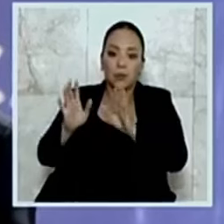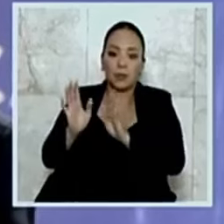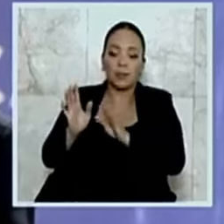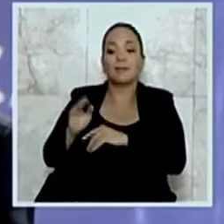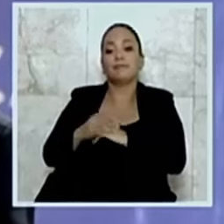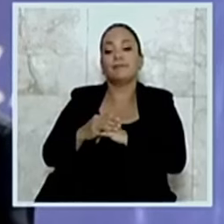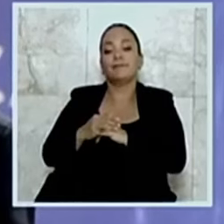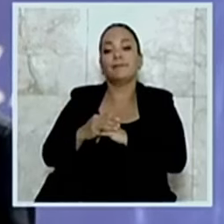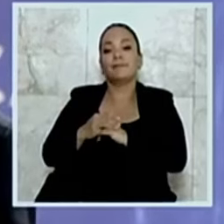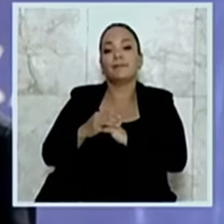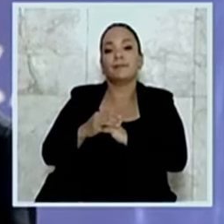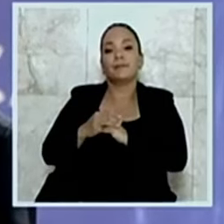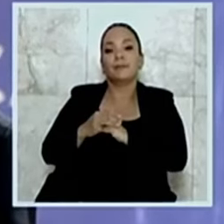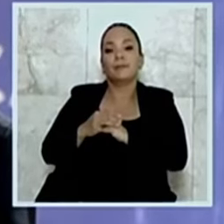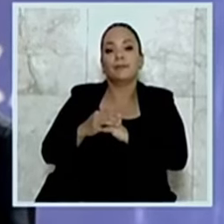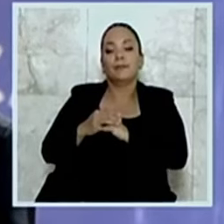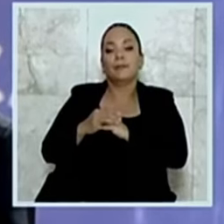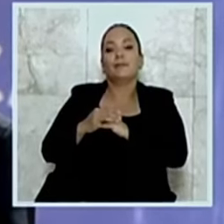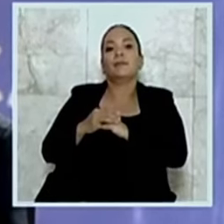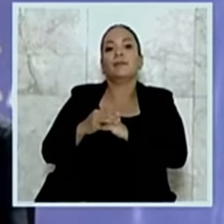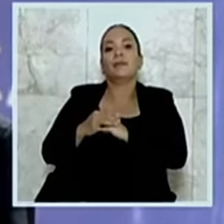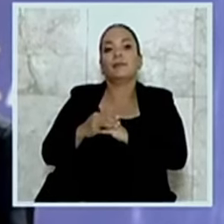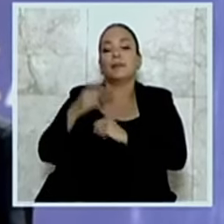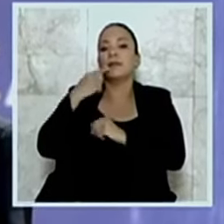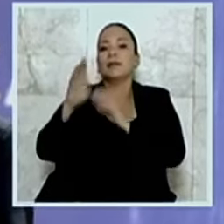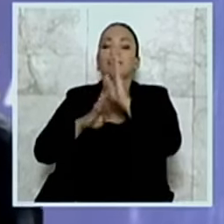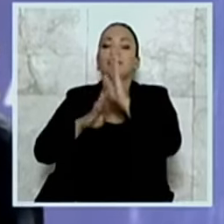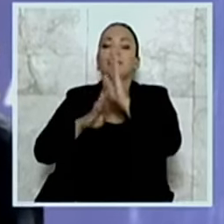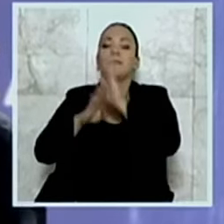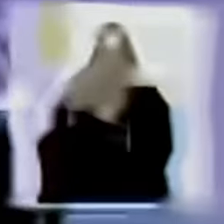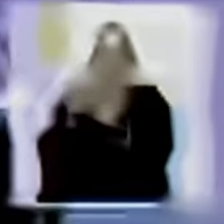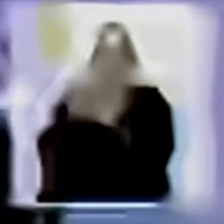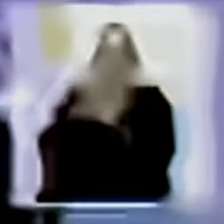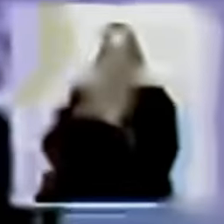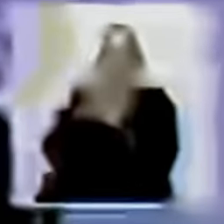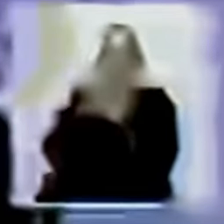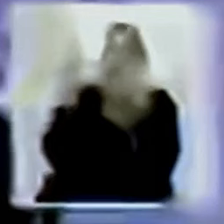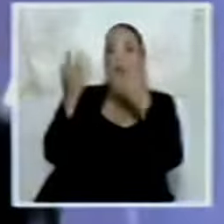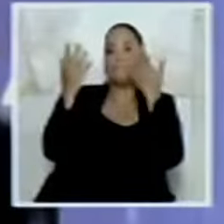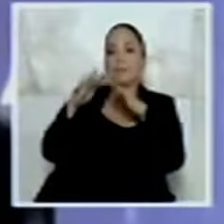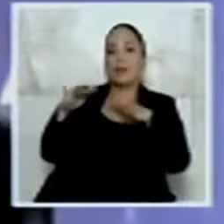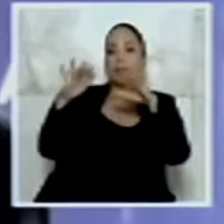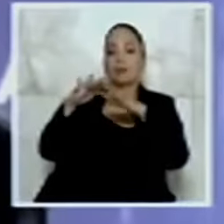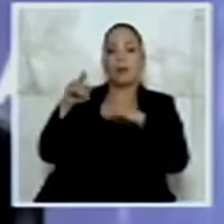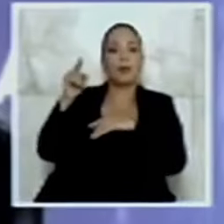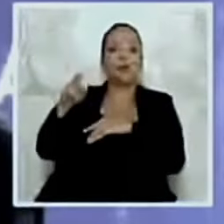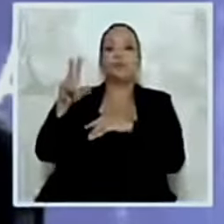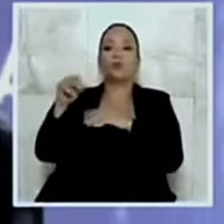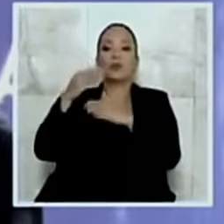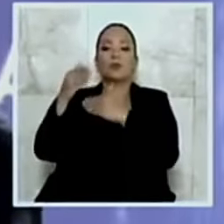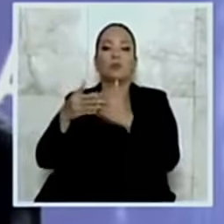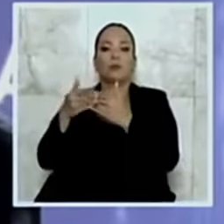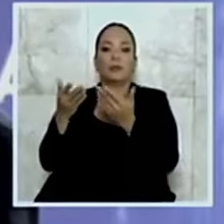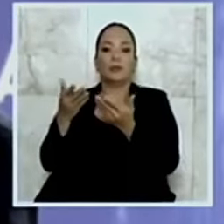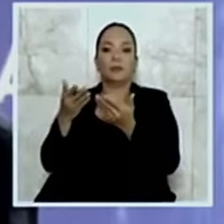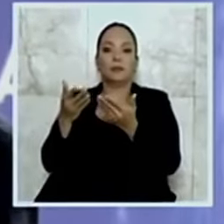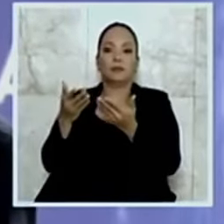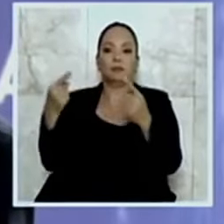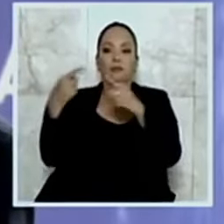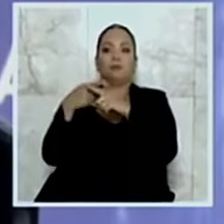que asegurarse que la falsa dicotomía en que algunos ponen